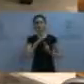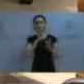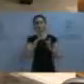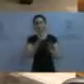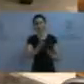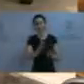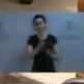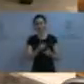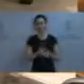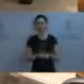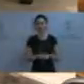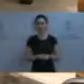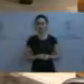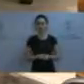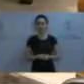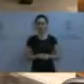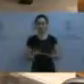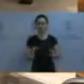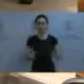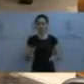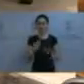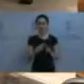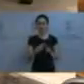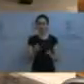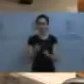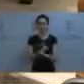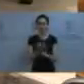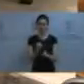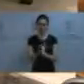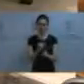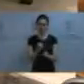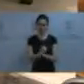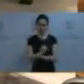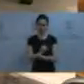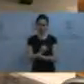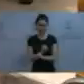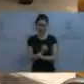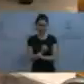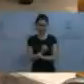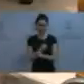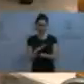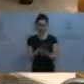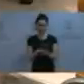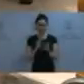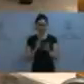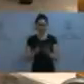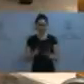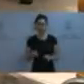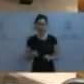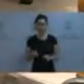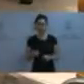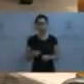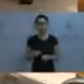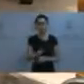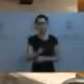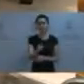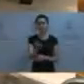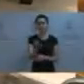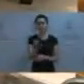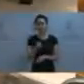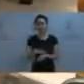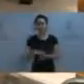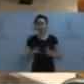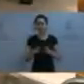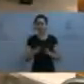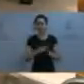pregunta realizada, esas políticas de empleo dimanantes en cuanto a soporte de financiación de la conferencia